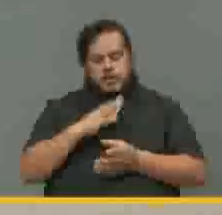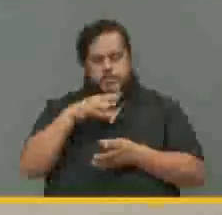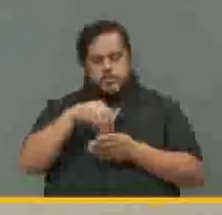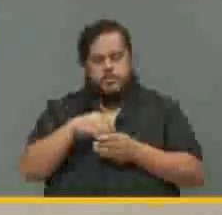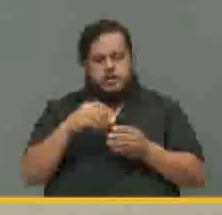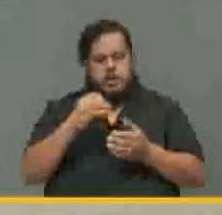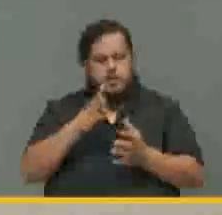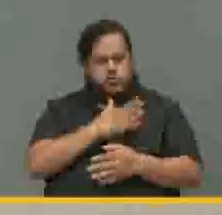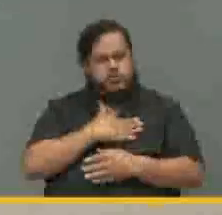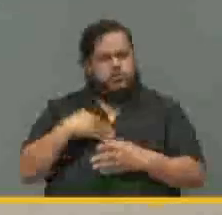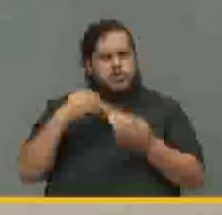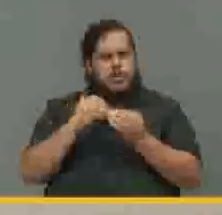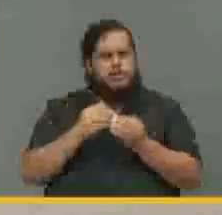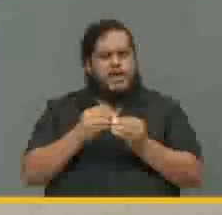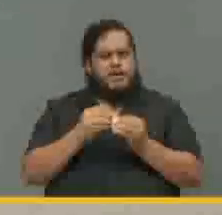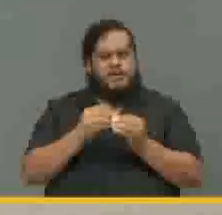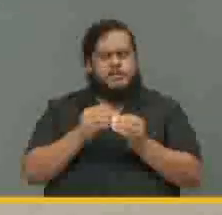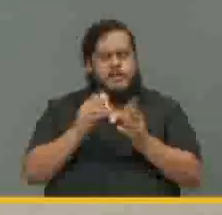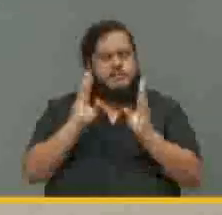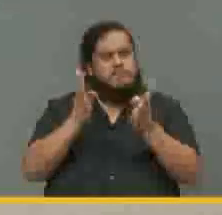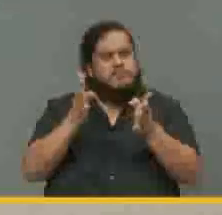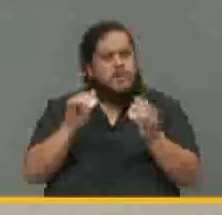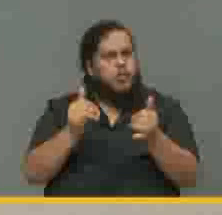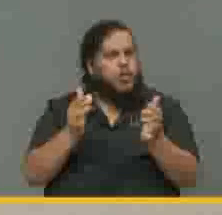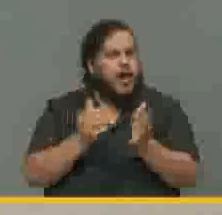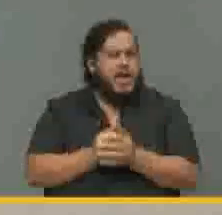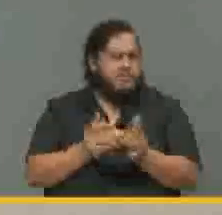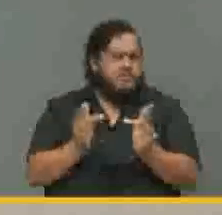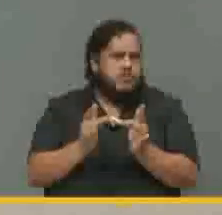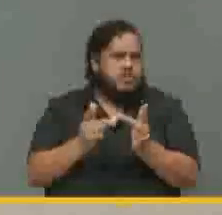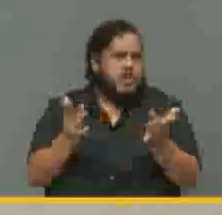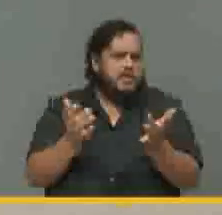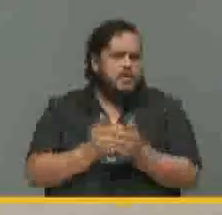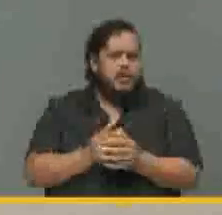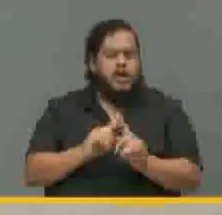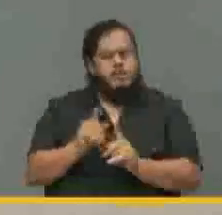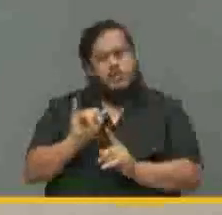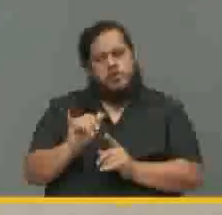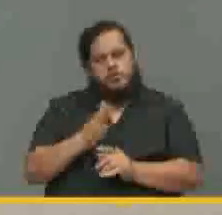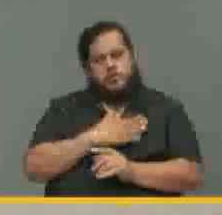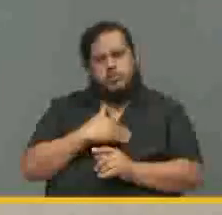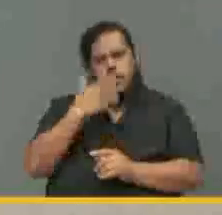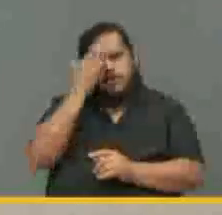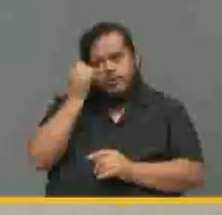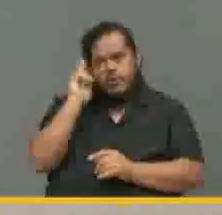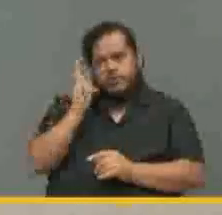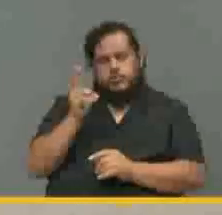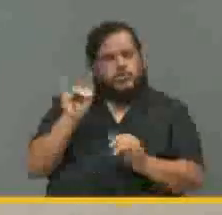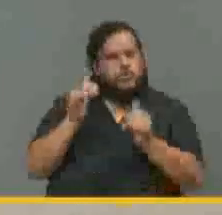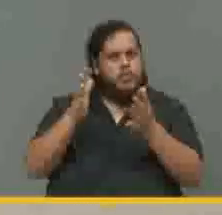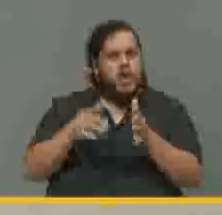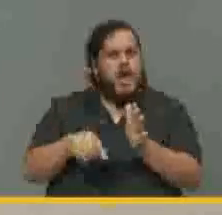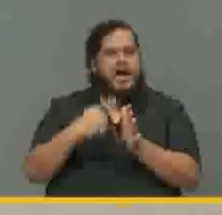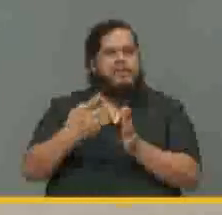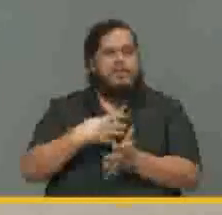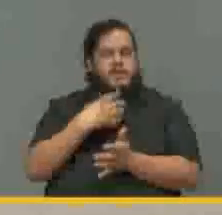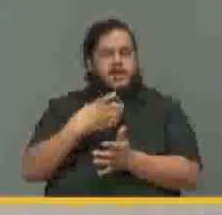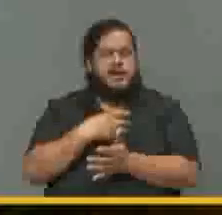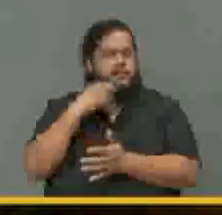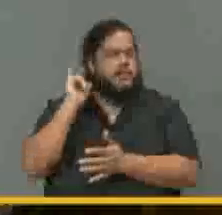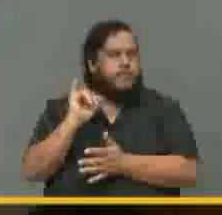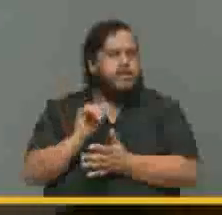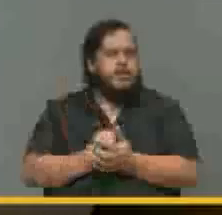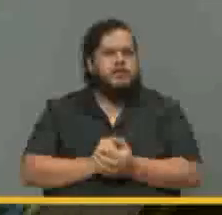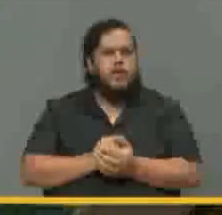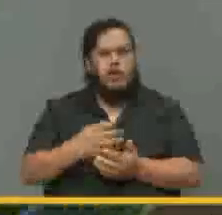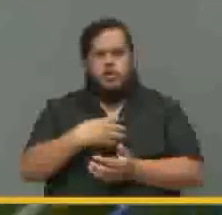gusta más dejar jugar, o sea, dejar el juego de contacto. Pero también eso no gusta, porque los mismos jugadores dentro del terreno a veces te reclaman por eso.